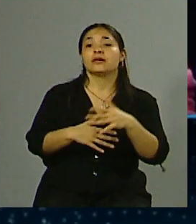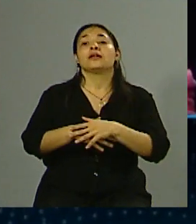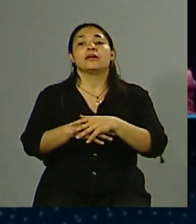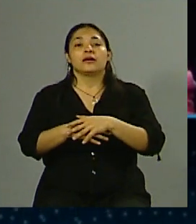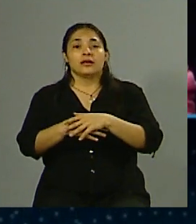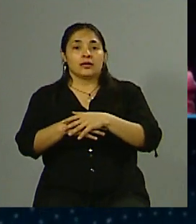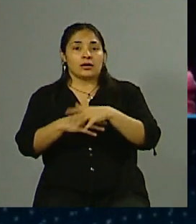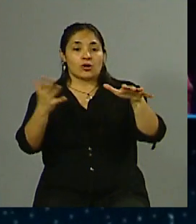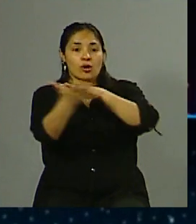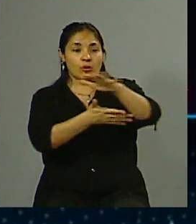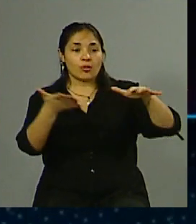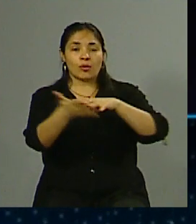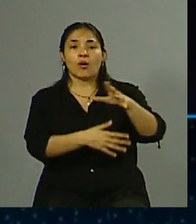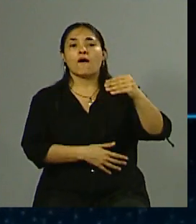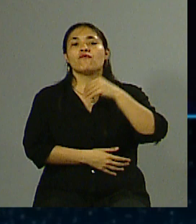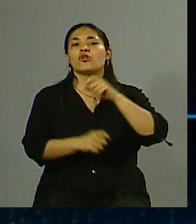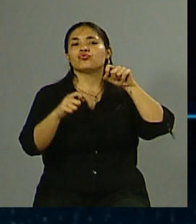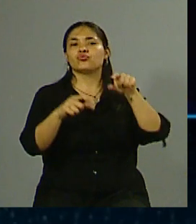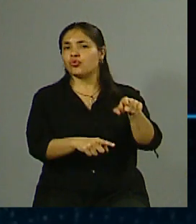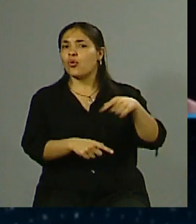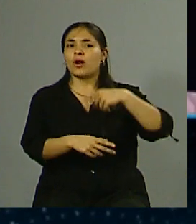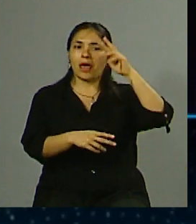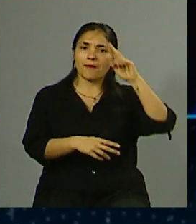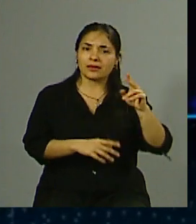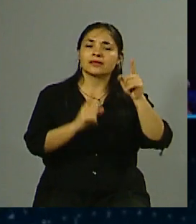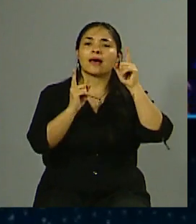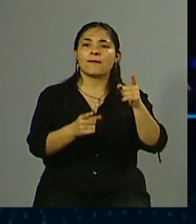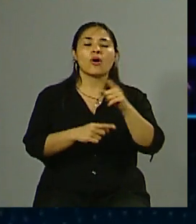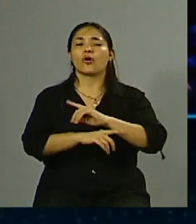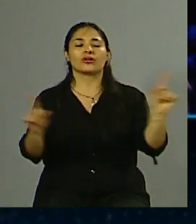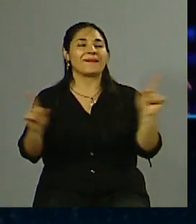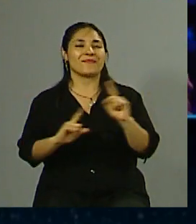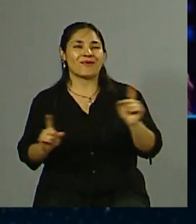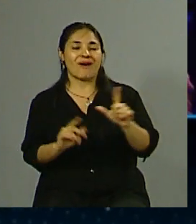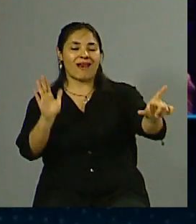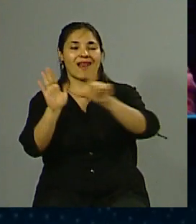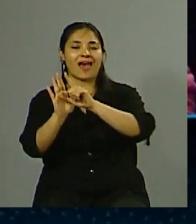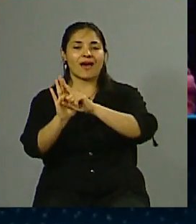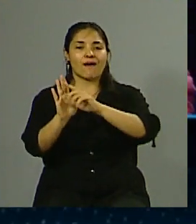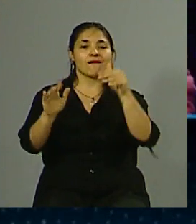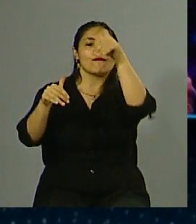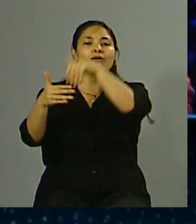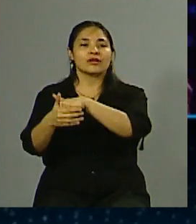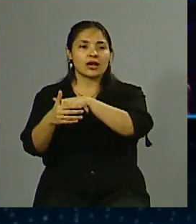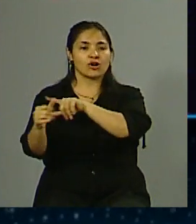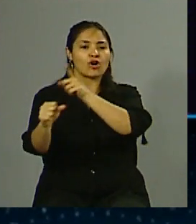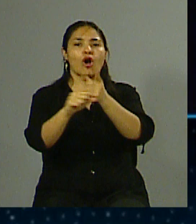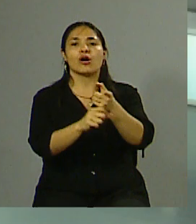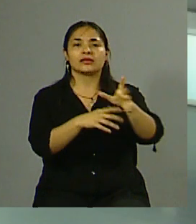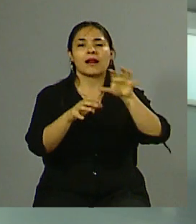la voluntad popular y nunca tampoco vamos a votar una ley que perjudique al interior de la